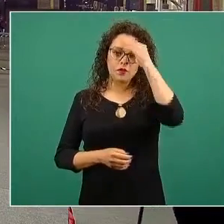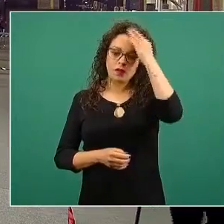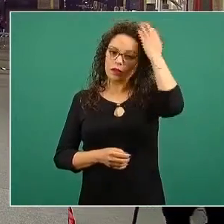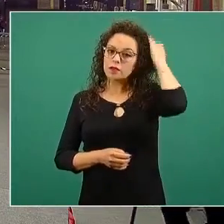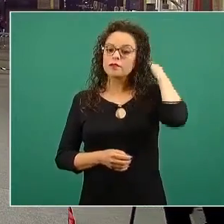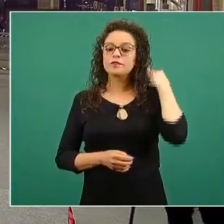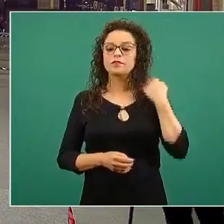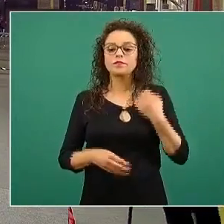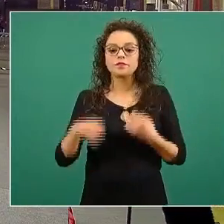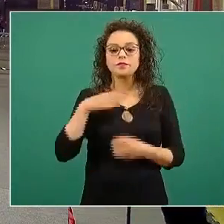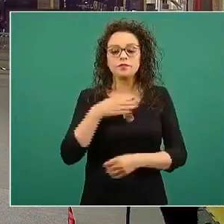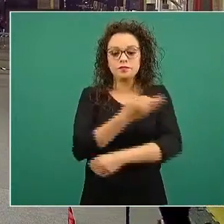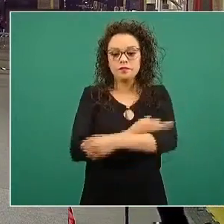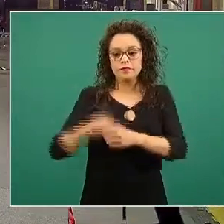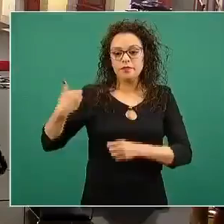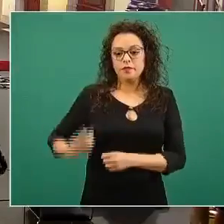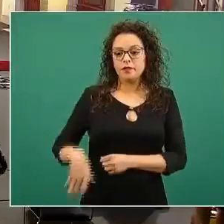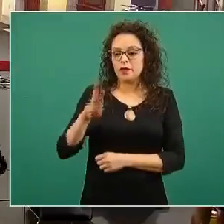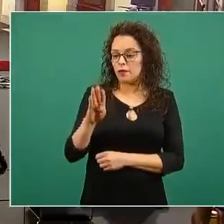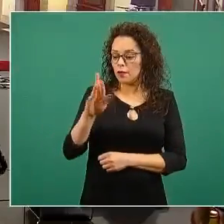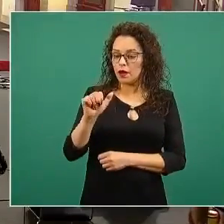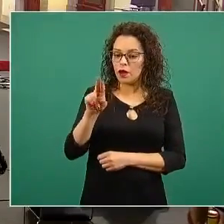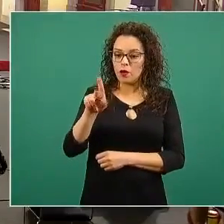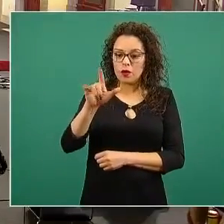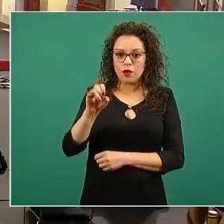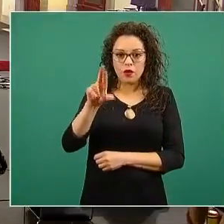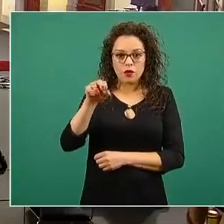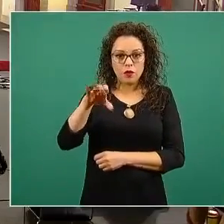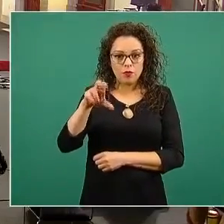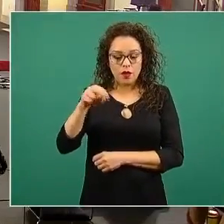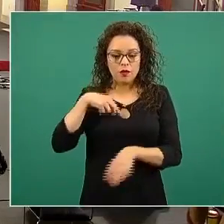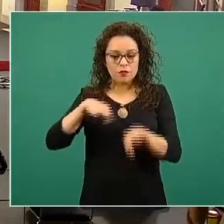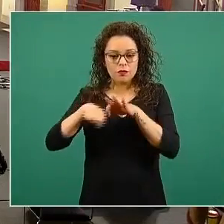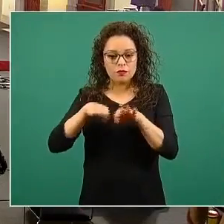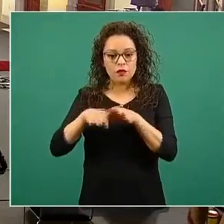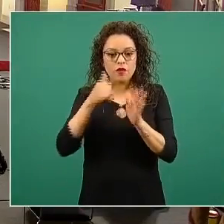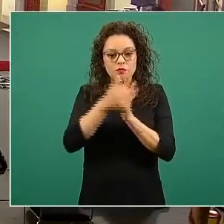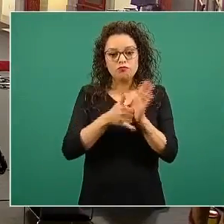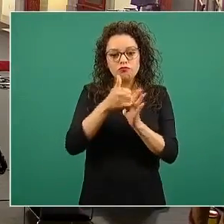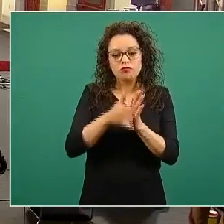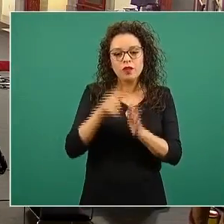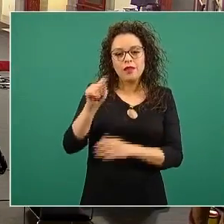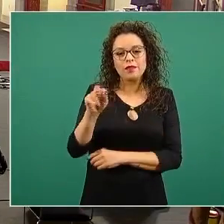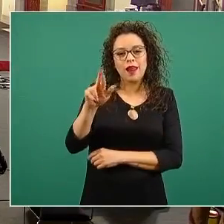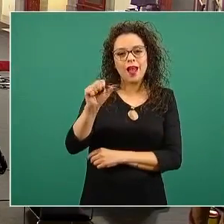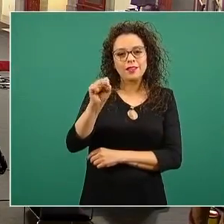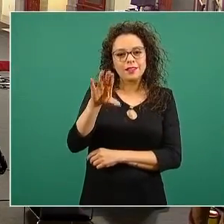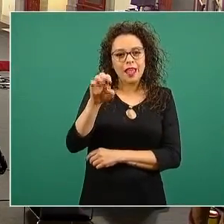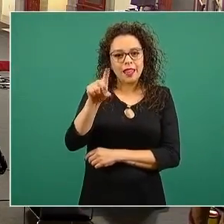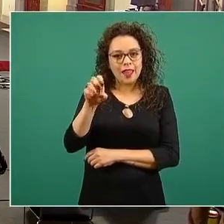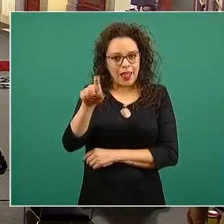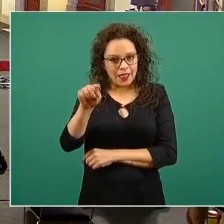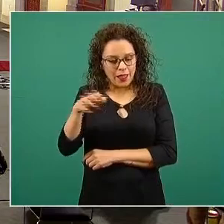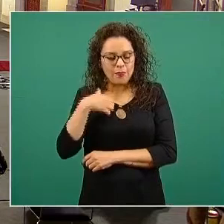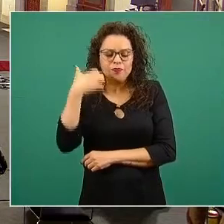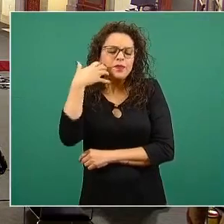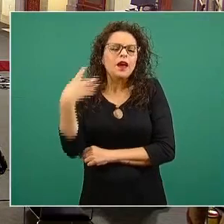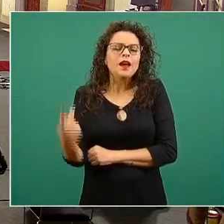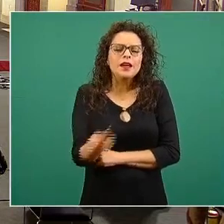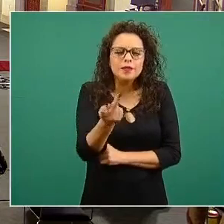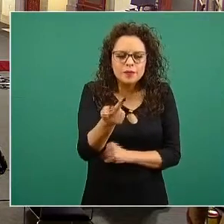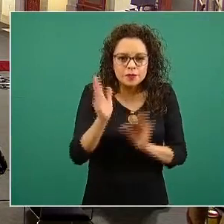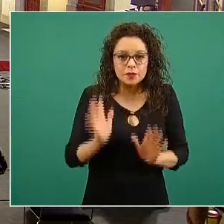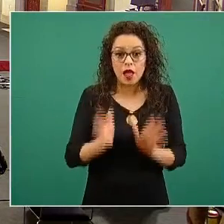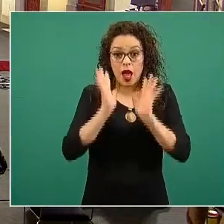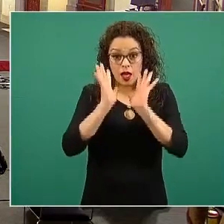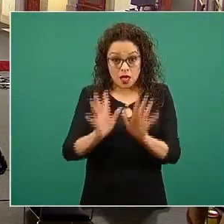Buenas tardes, Braulio Romero del canal de YouTube Trascendente. Una pregunta, ya instalada, bueno, puesta,